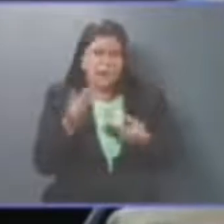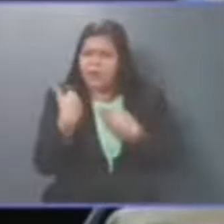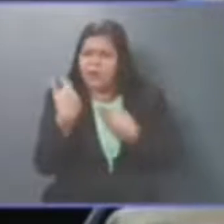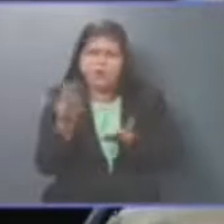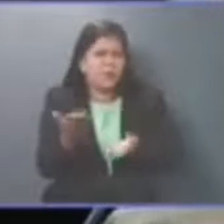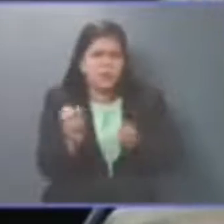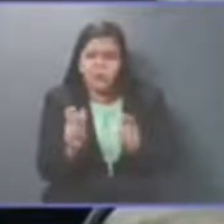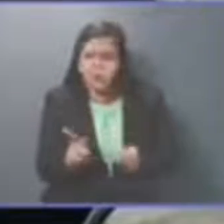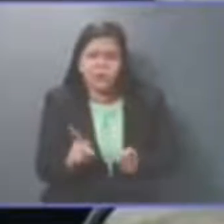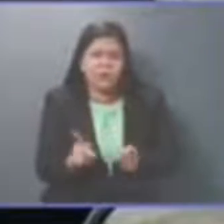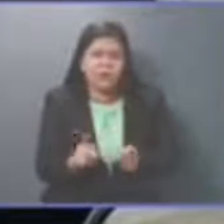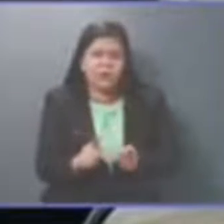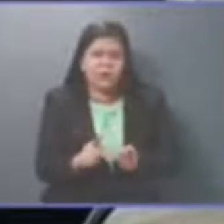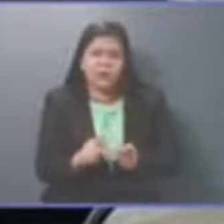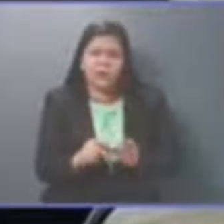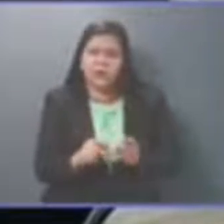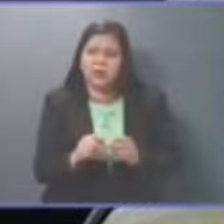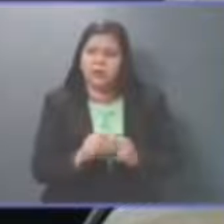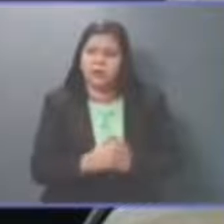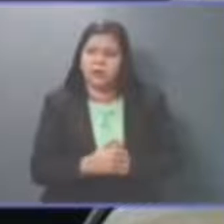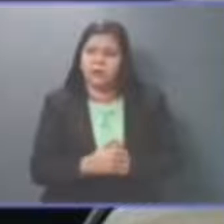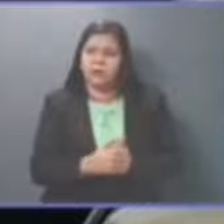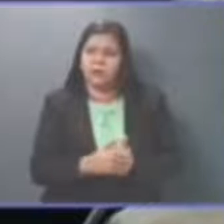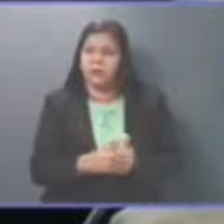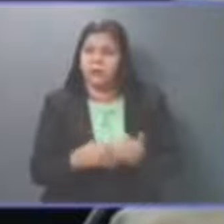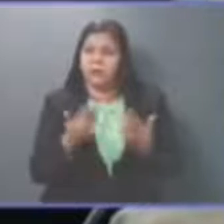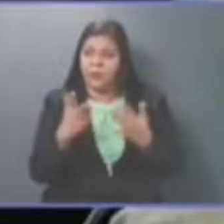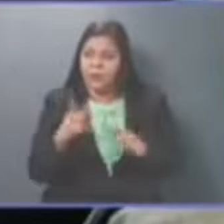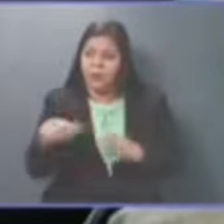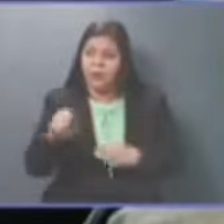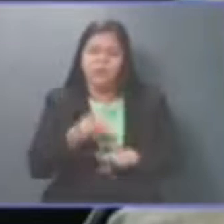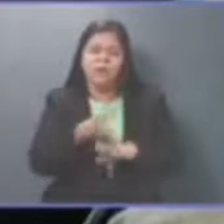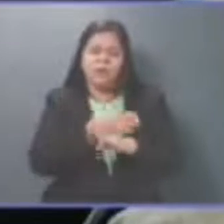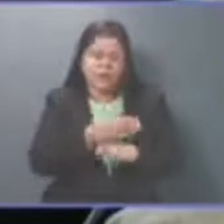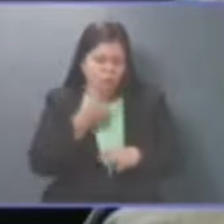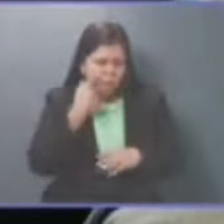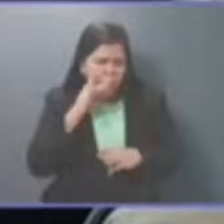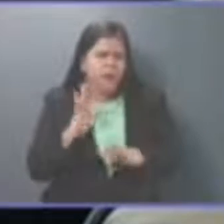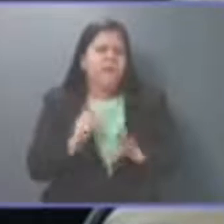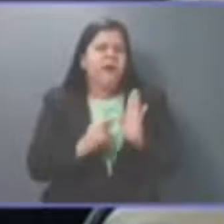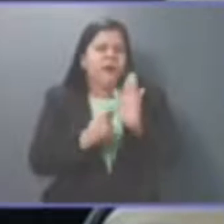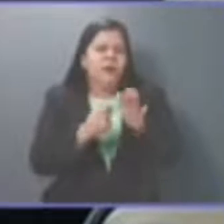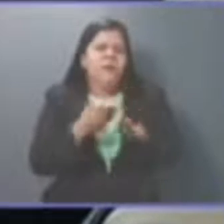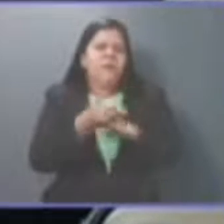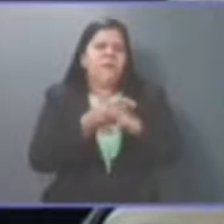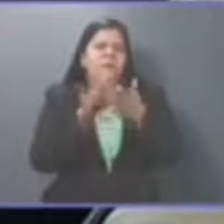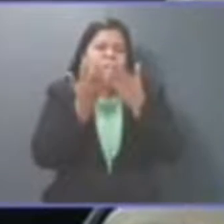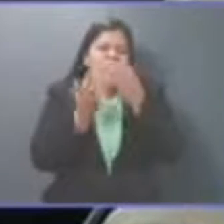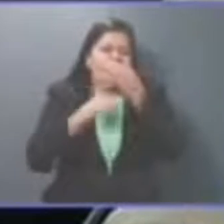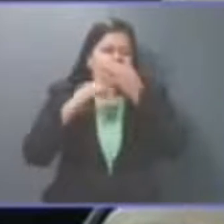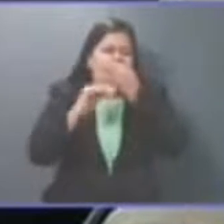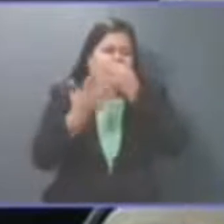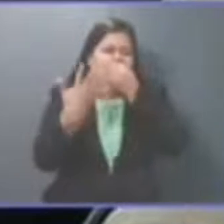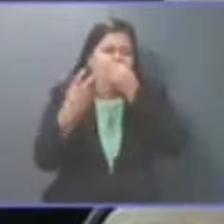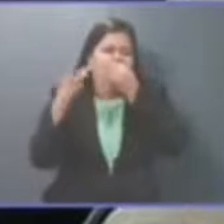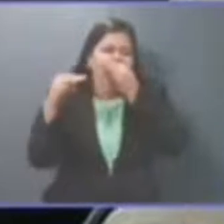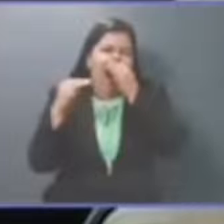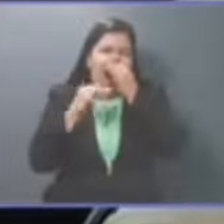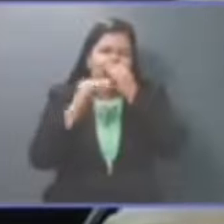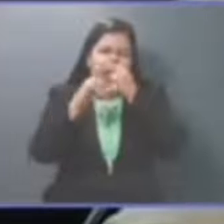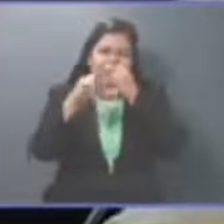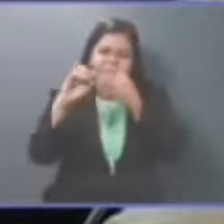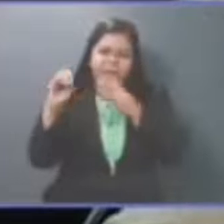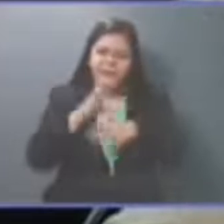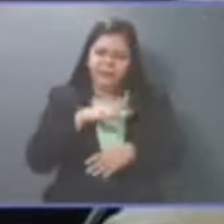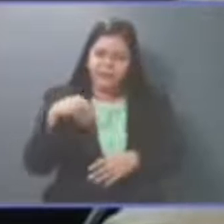esa, no se le dio esa herramienta. Cuando ellos presentaron pruebas que habían favorecido a más de